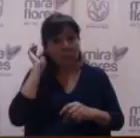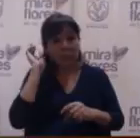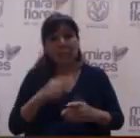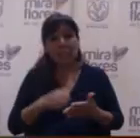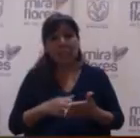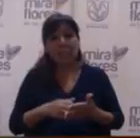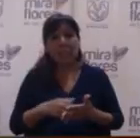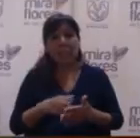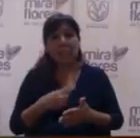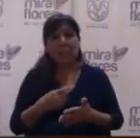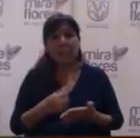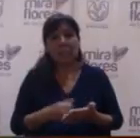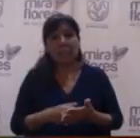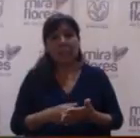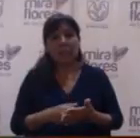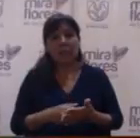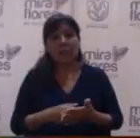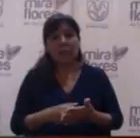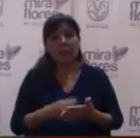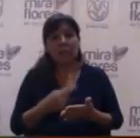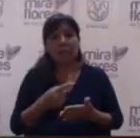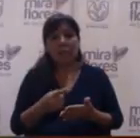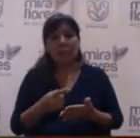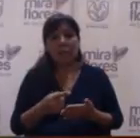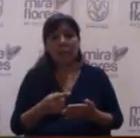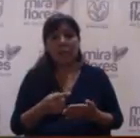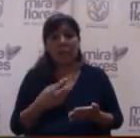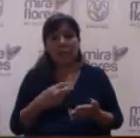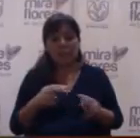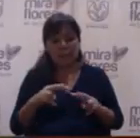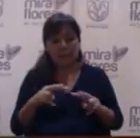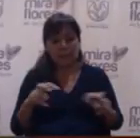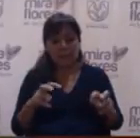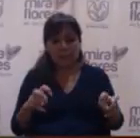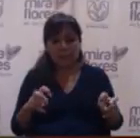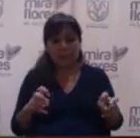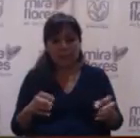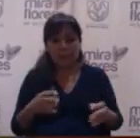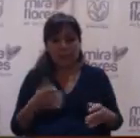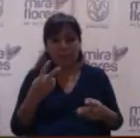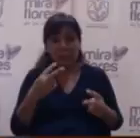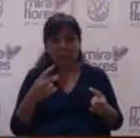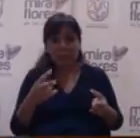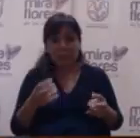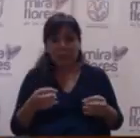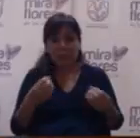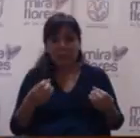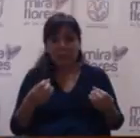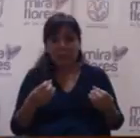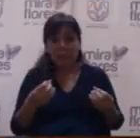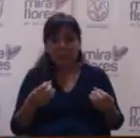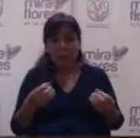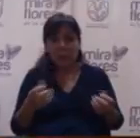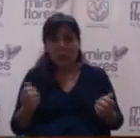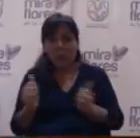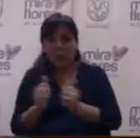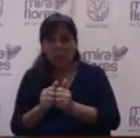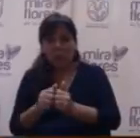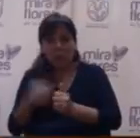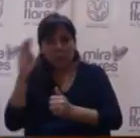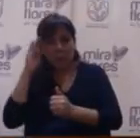serie de situaciones como el diagnóstico, donde se evalúa en coordinación con la Policía